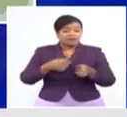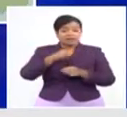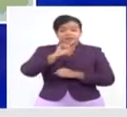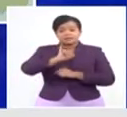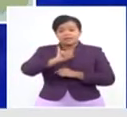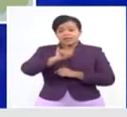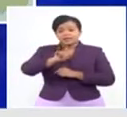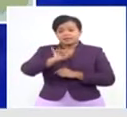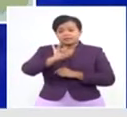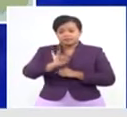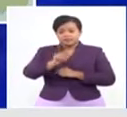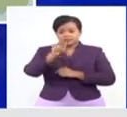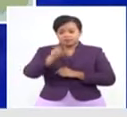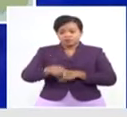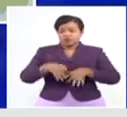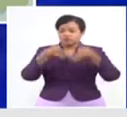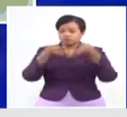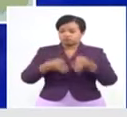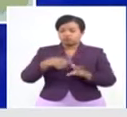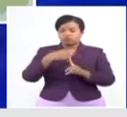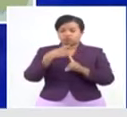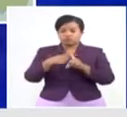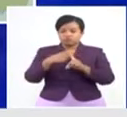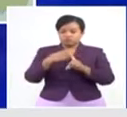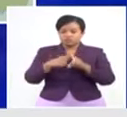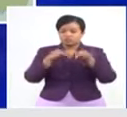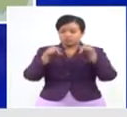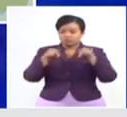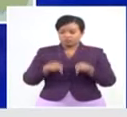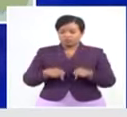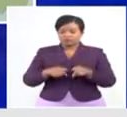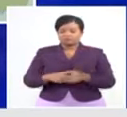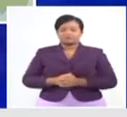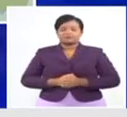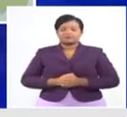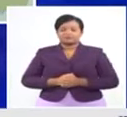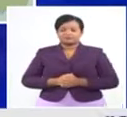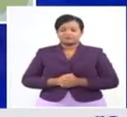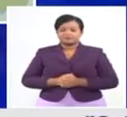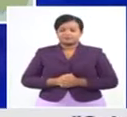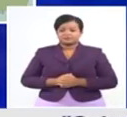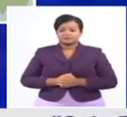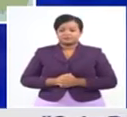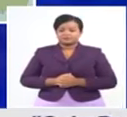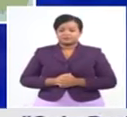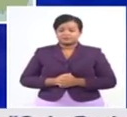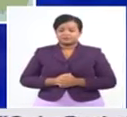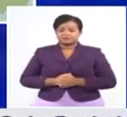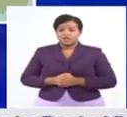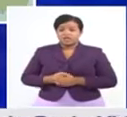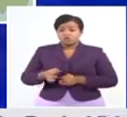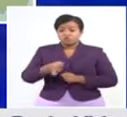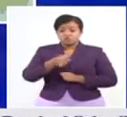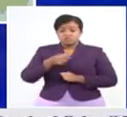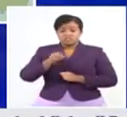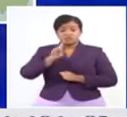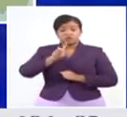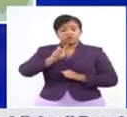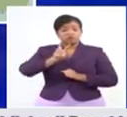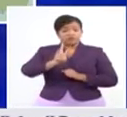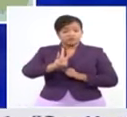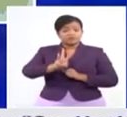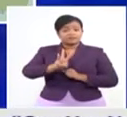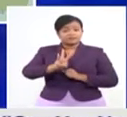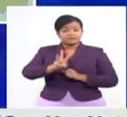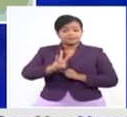617 casos autóctonos en esta jornada, con una transmisión presente en sus 13 municipios,